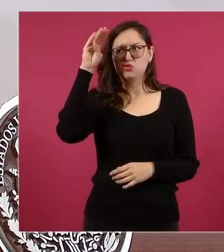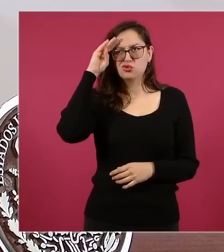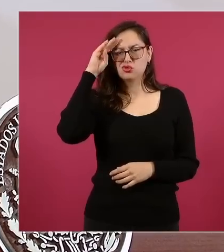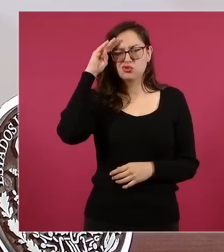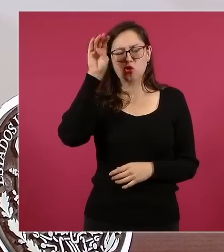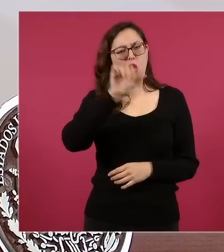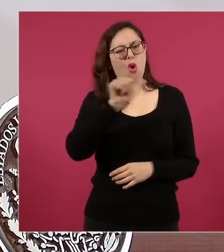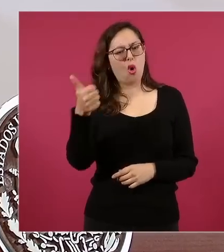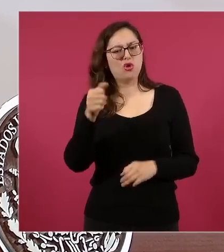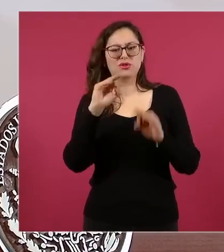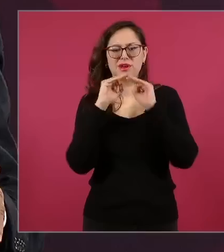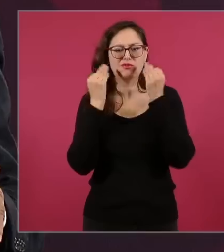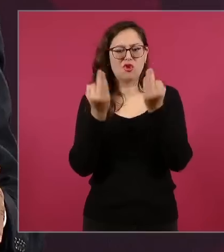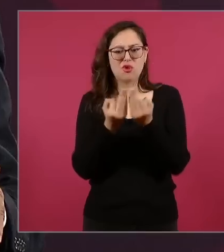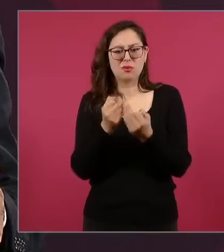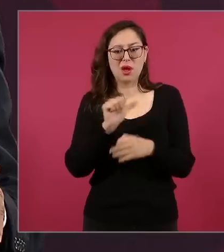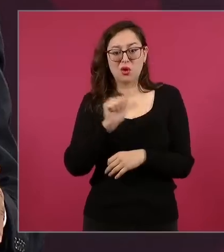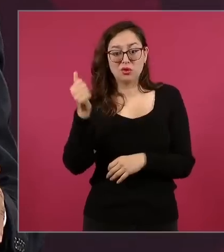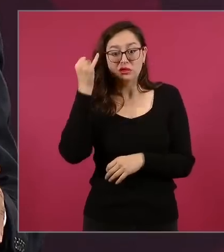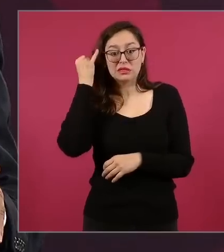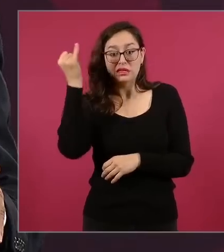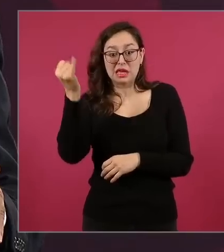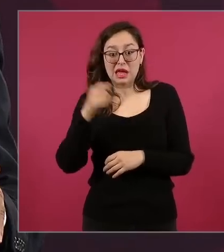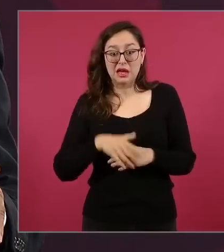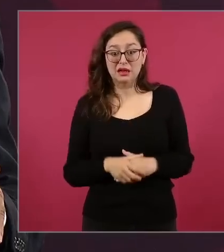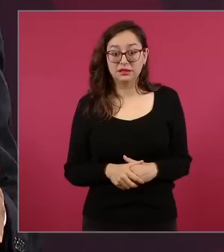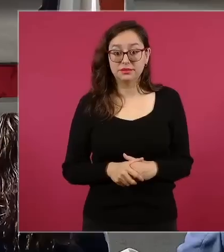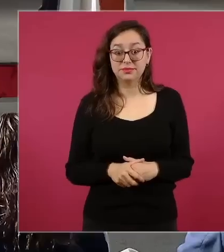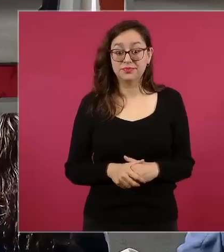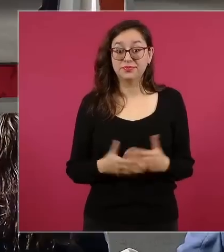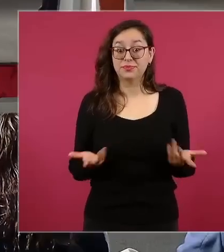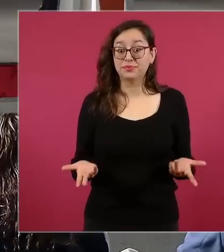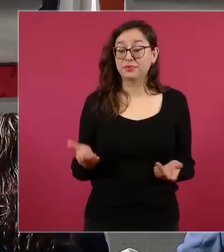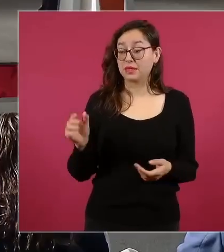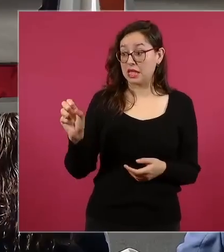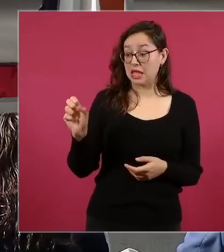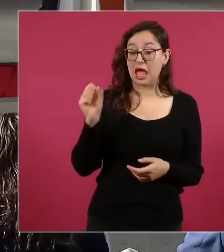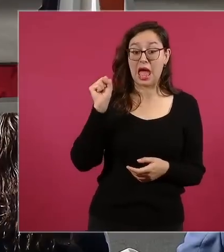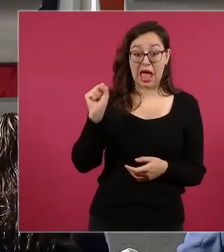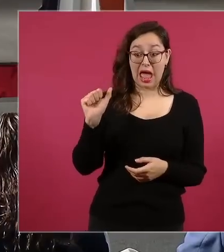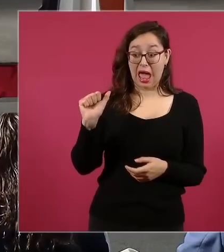de otra forma? Pero el senador le ha dicho que habló con él.